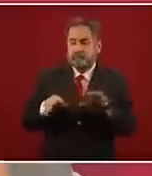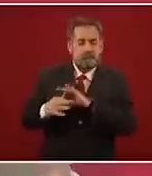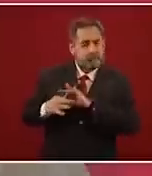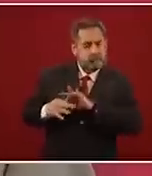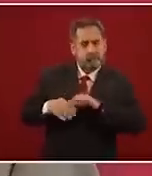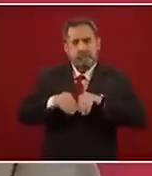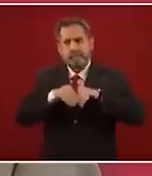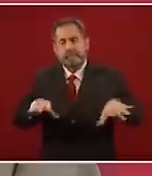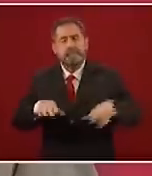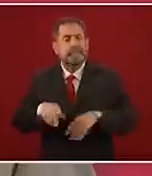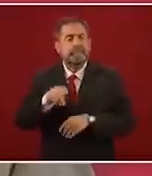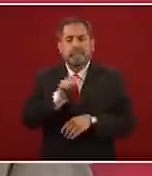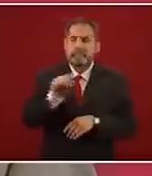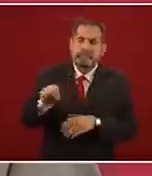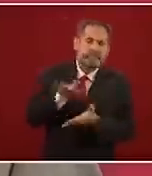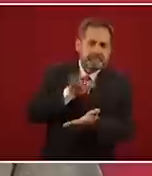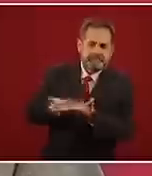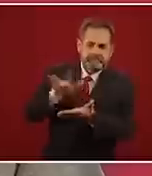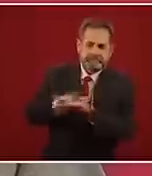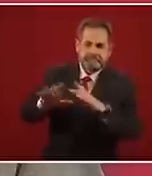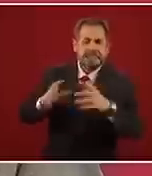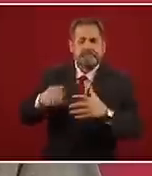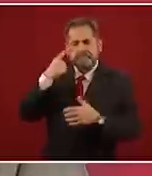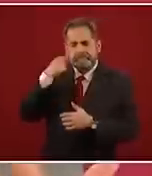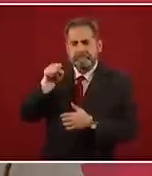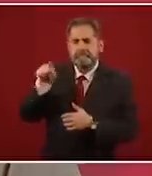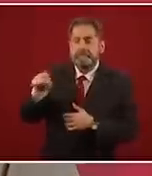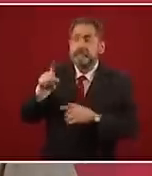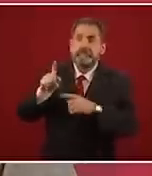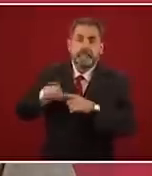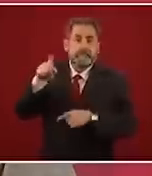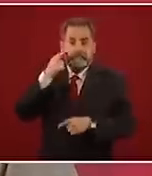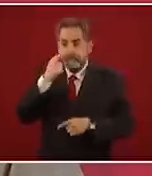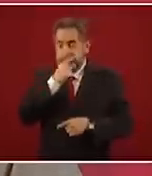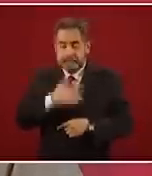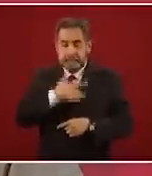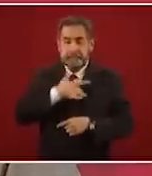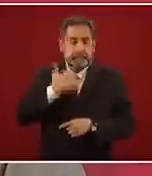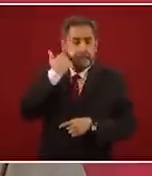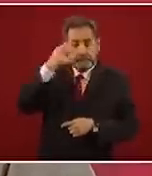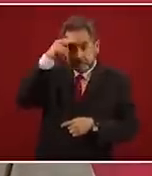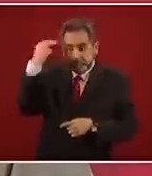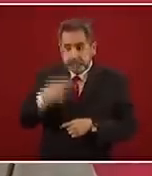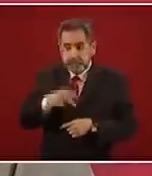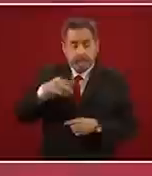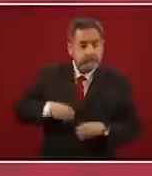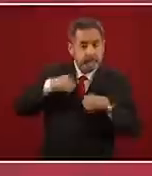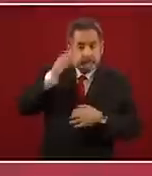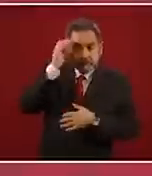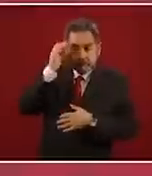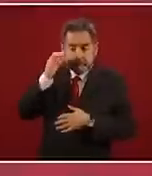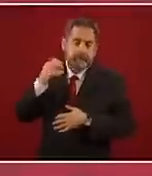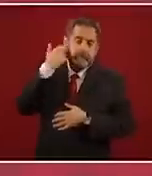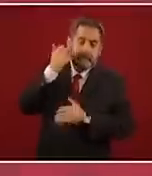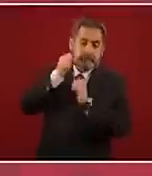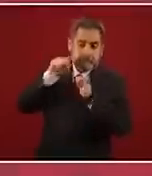estrechamente y la Secretaría está apoyando para que quien desee, ciudadanos y ciudadanas mexicanos que estén en China y deseen